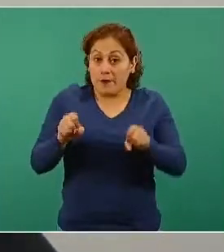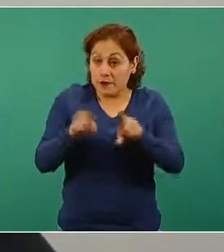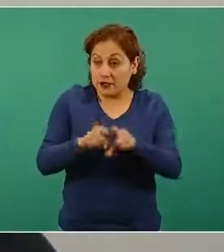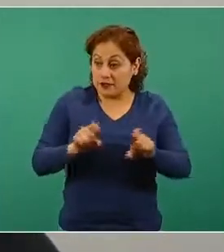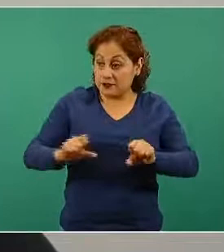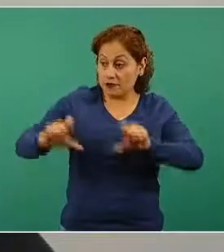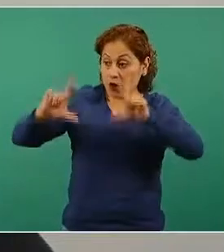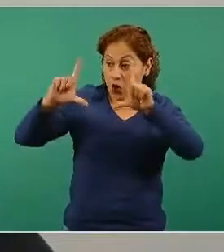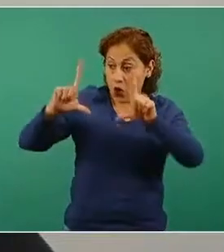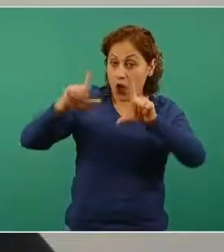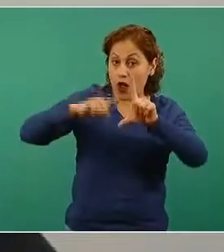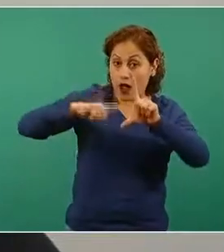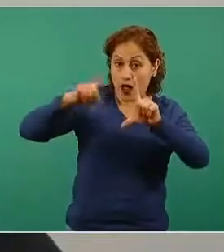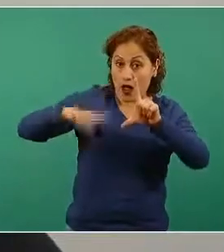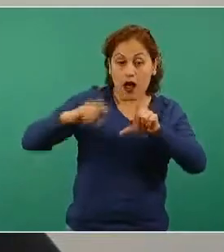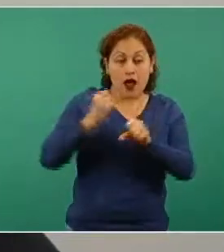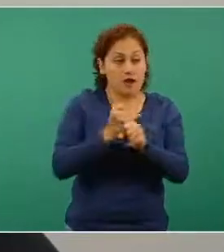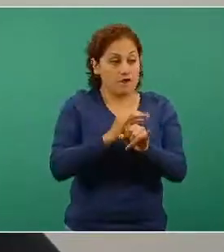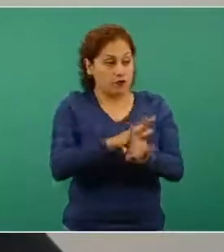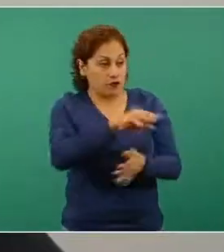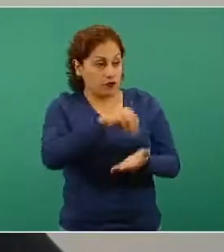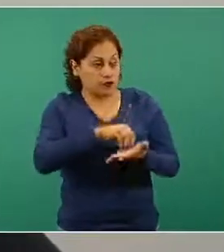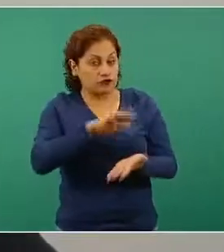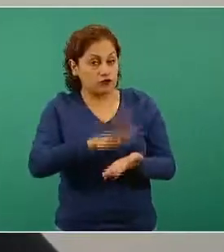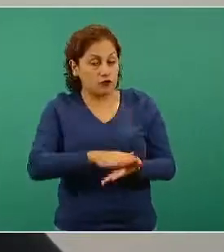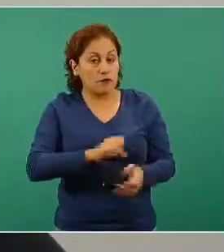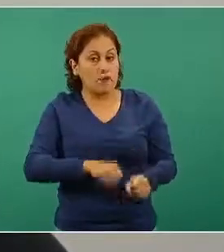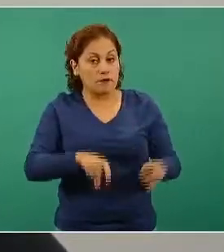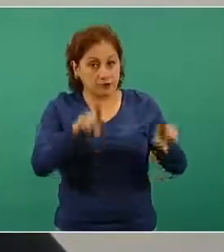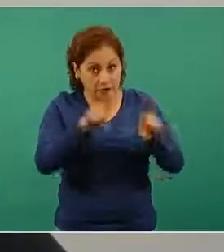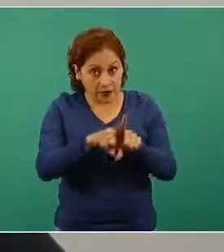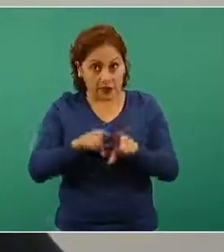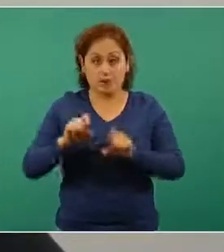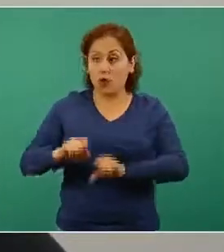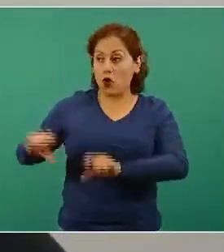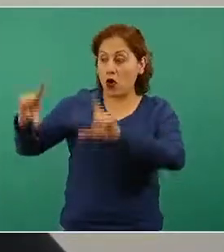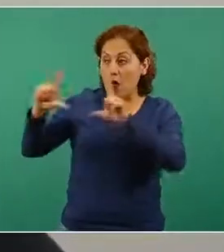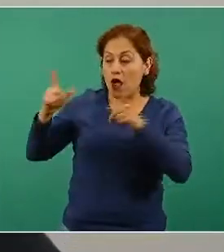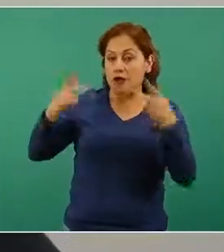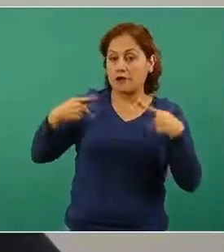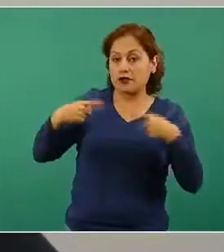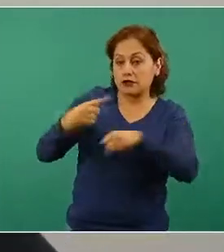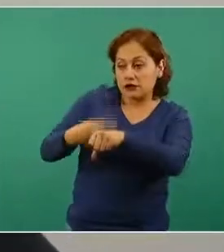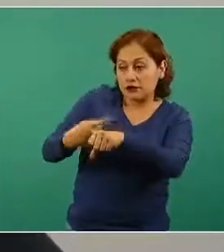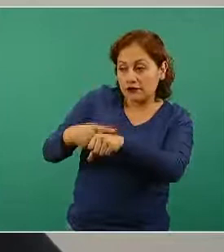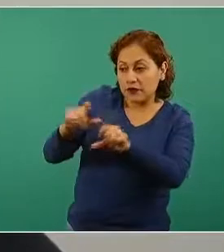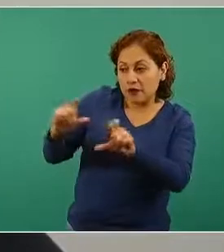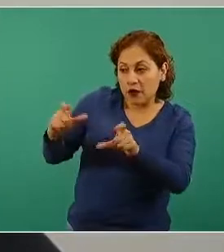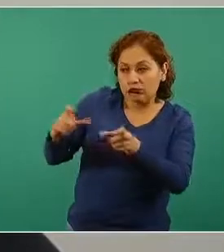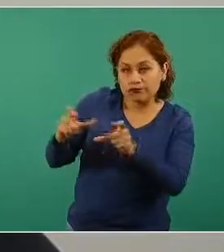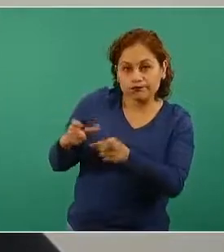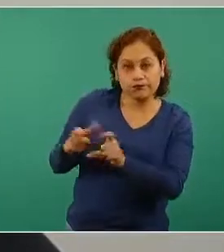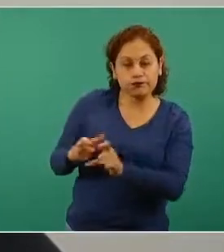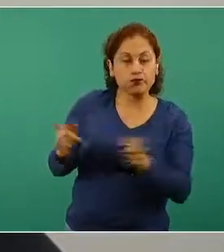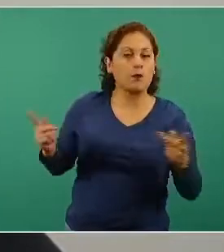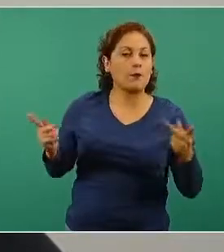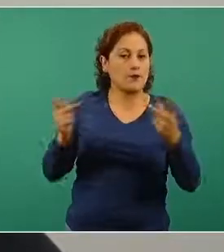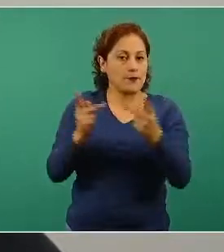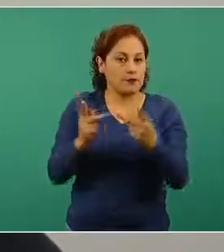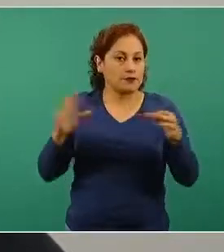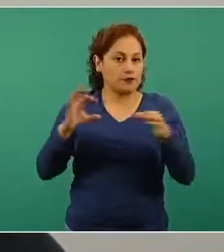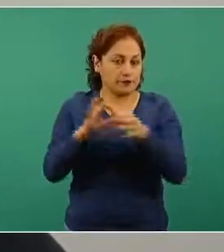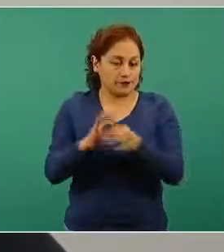de la mano, es una consecuencia de la disminución de la carga de enfermedad o de los contagios y de los